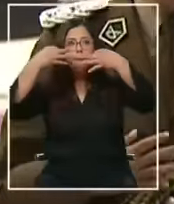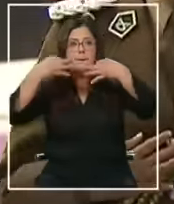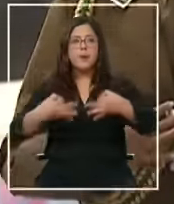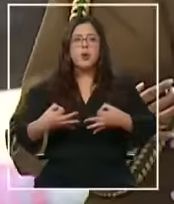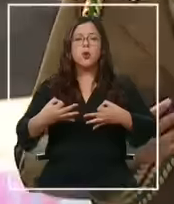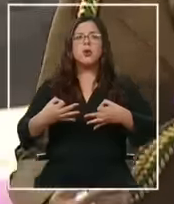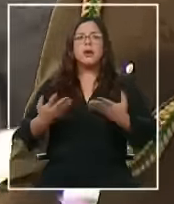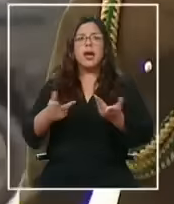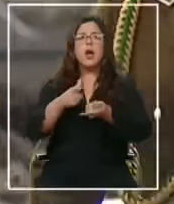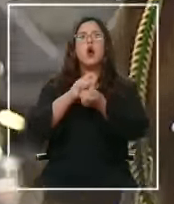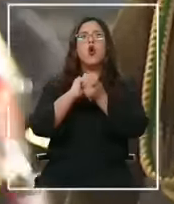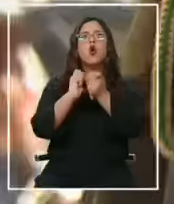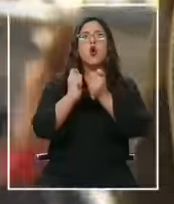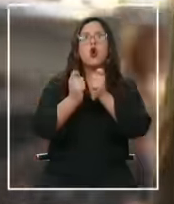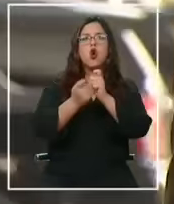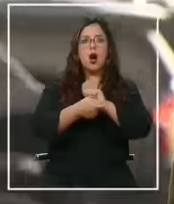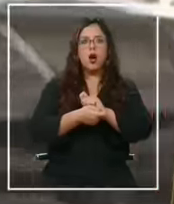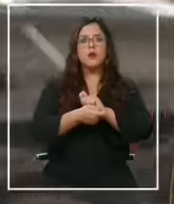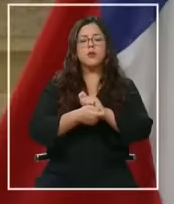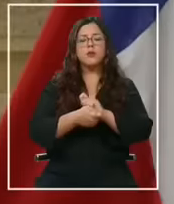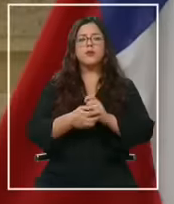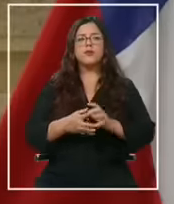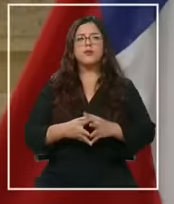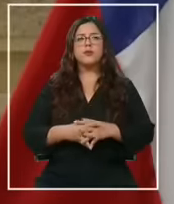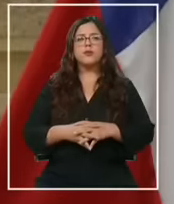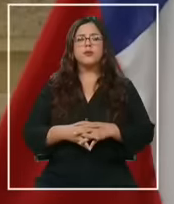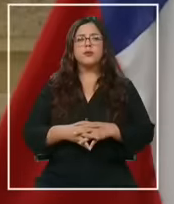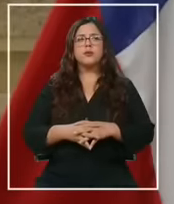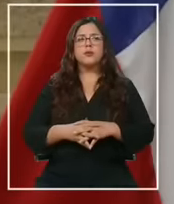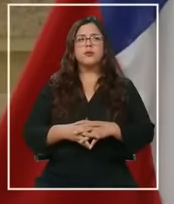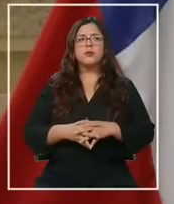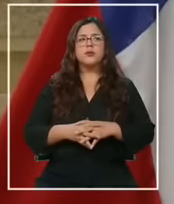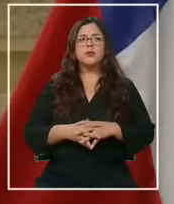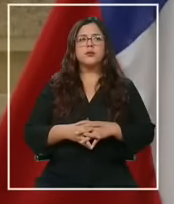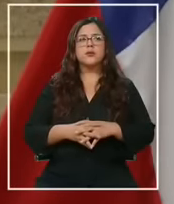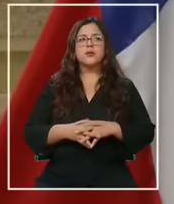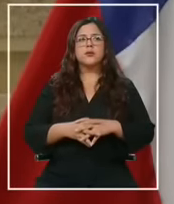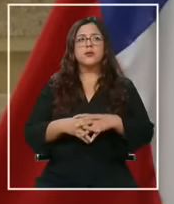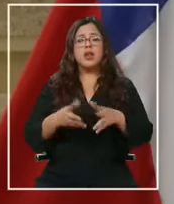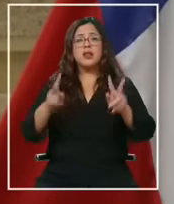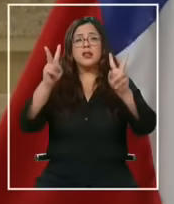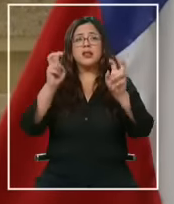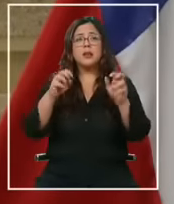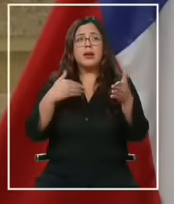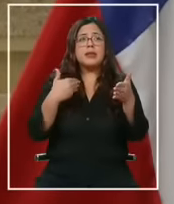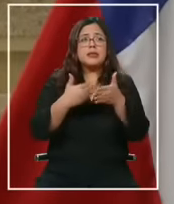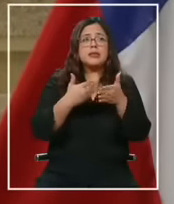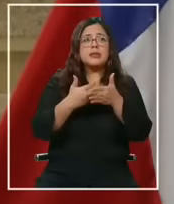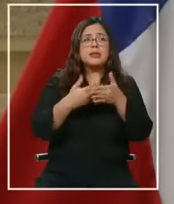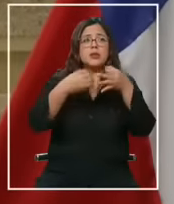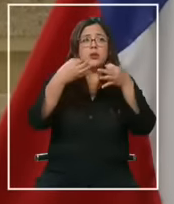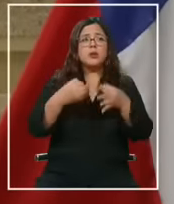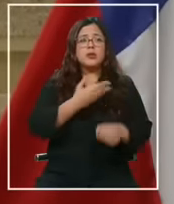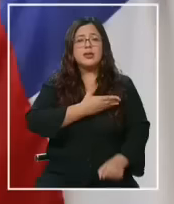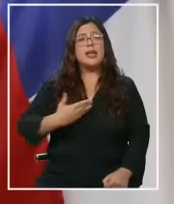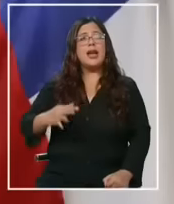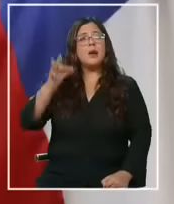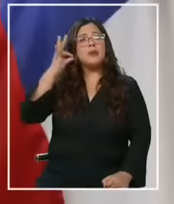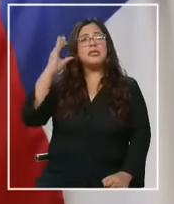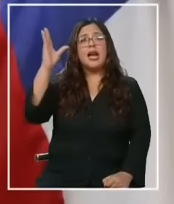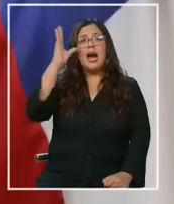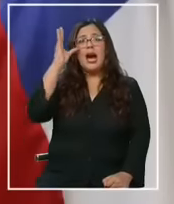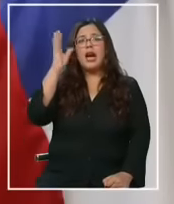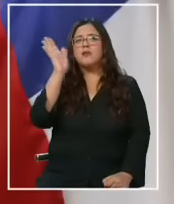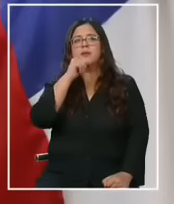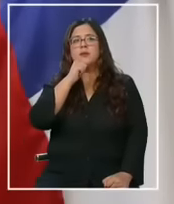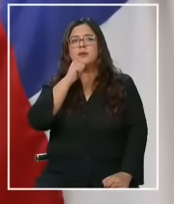así los cambios que se han propuesto. Ni por cerca está ninguno de los nombres en la cercanía de la adhesión que genera la presidenta Bachelet. Yo valoro